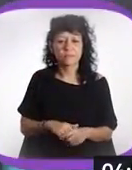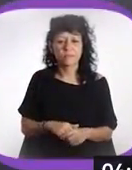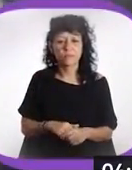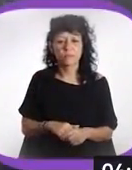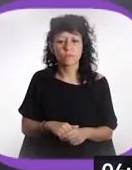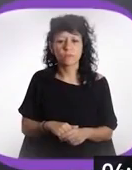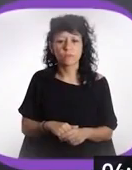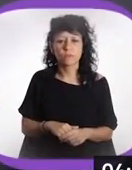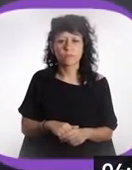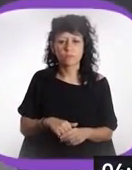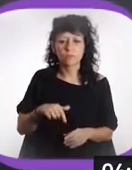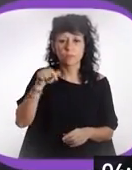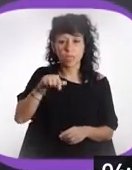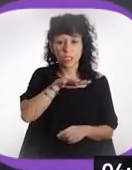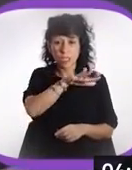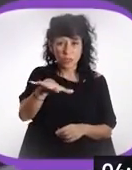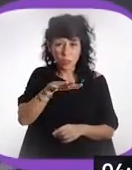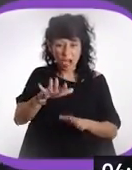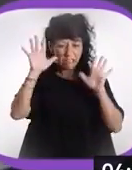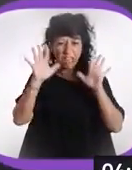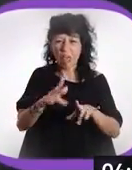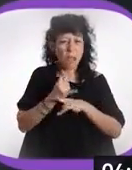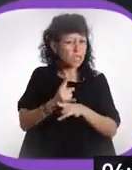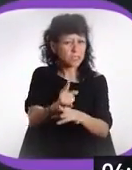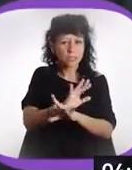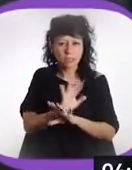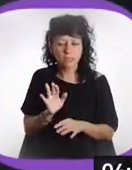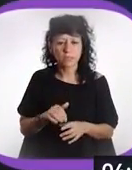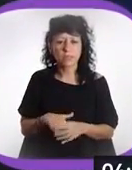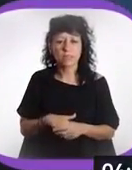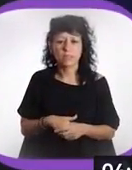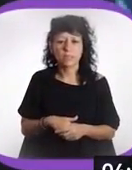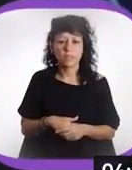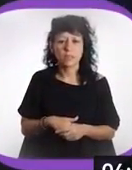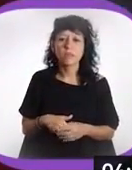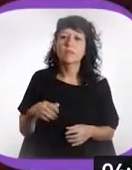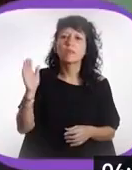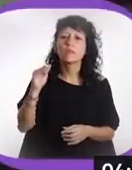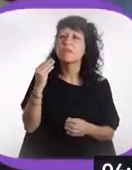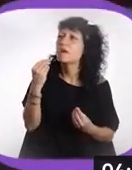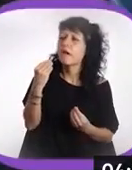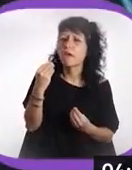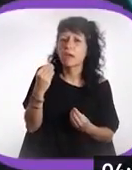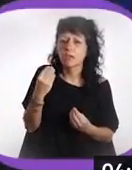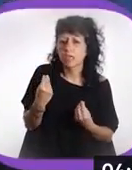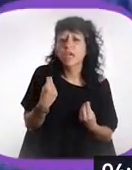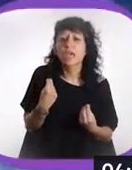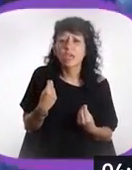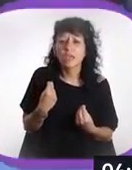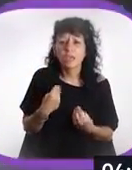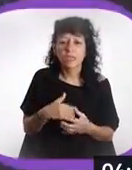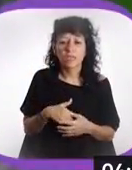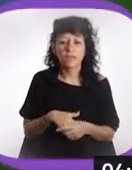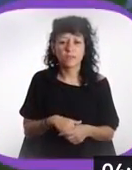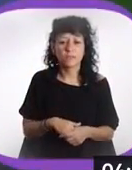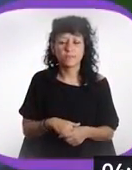¡Que se pudran en esta zona para siempre! ¡Oye! ¿Qué? ¿Qué de qué? ¿Qué?